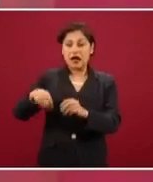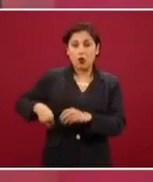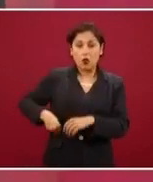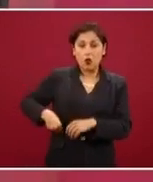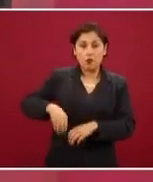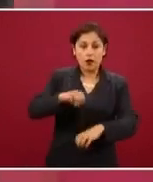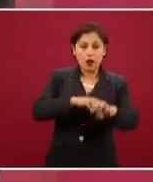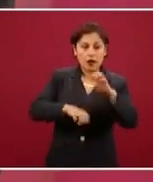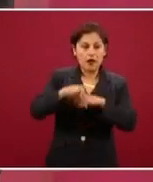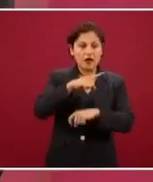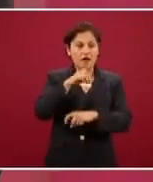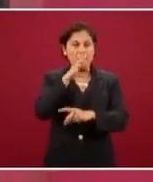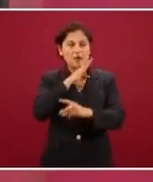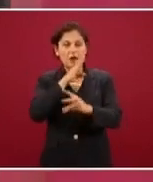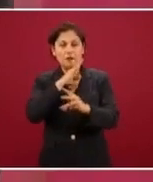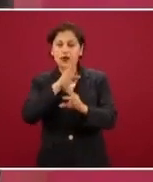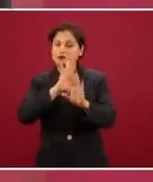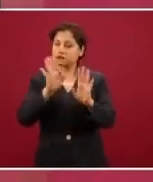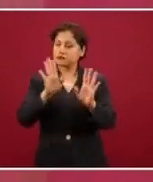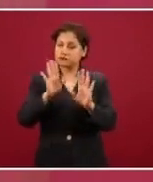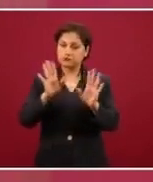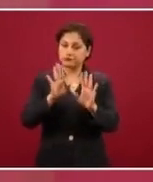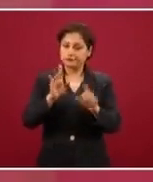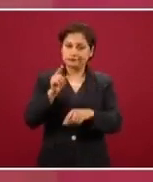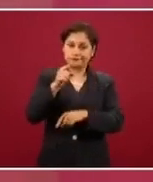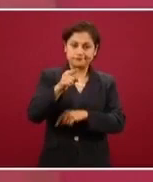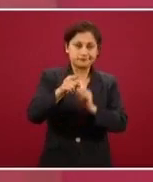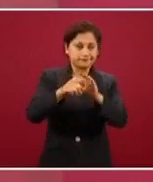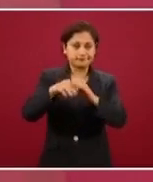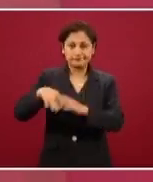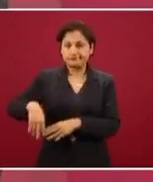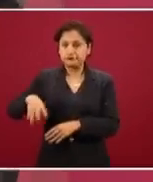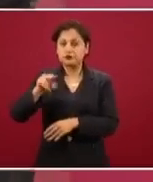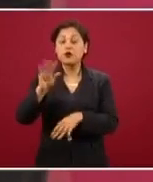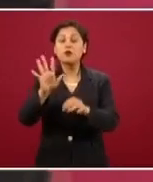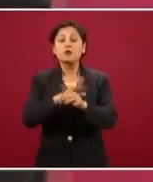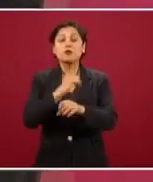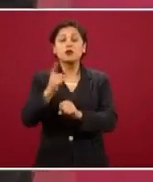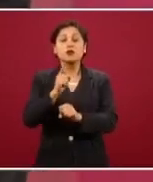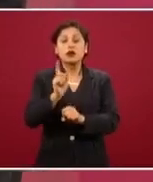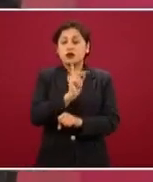juicio, porque todo el mundo tiene derecho a la defensa